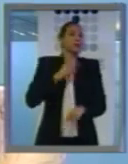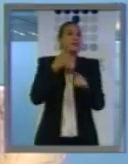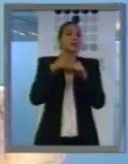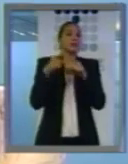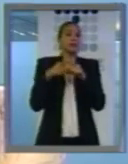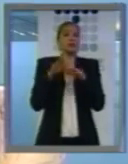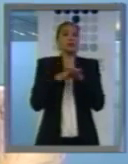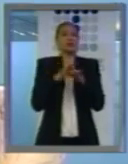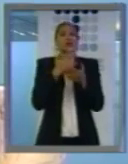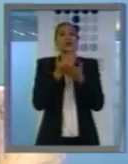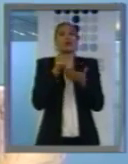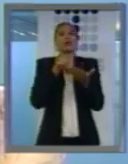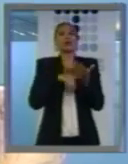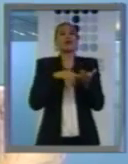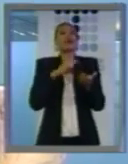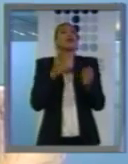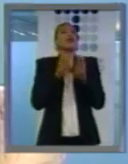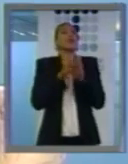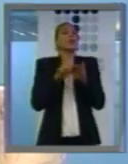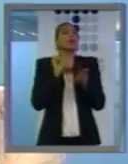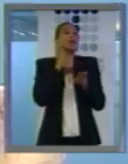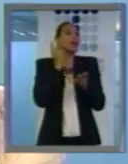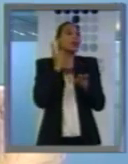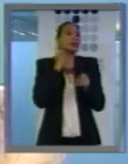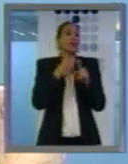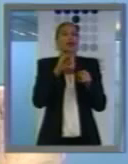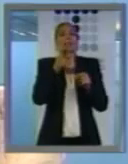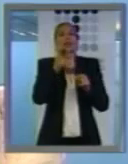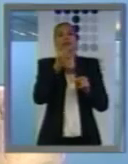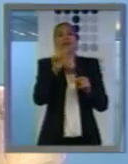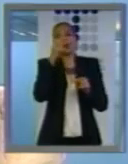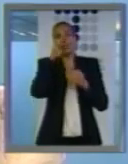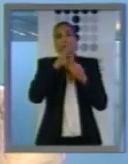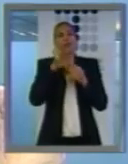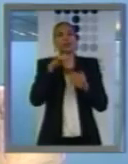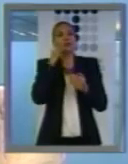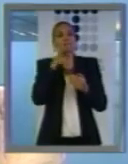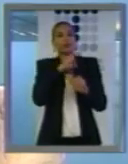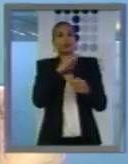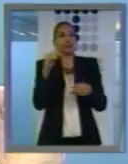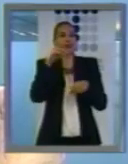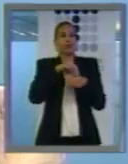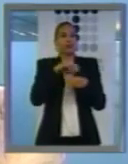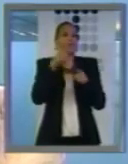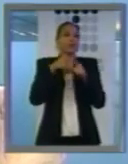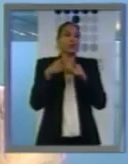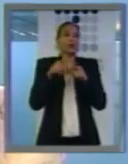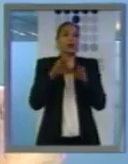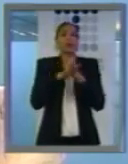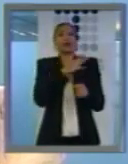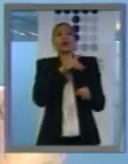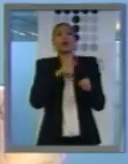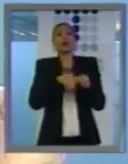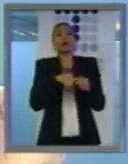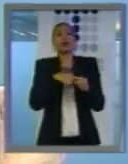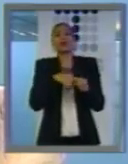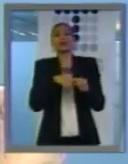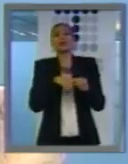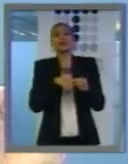todos interviene el Congreso. El fiscal anticorrupción lo puede ahora nombrar el procurador general, sería fiscal